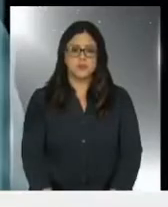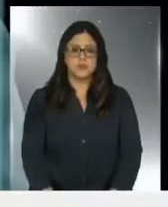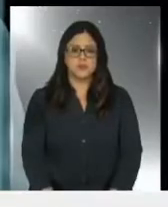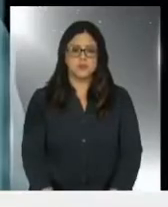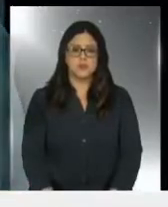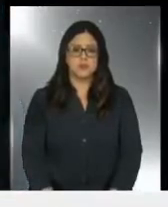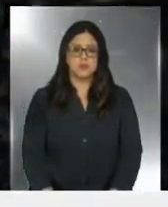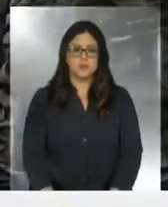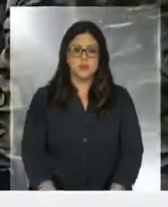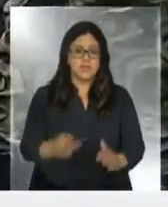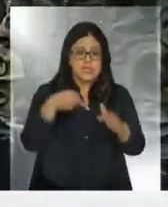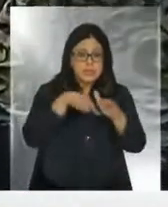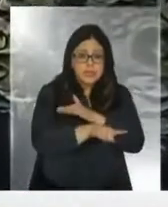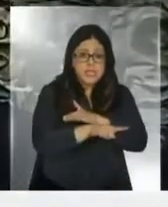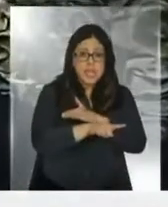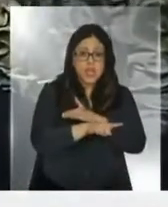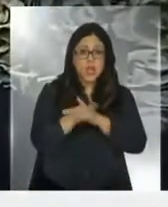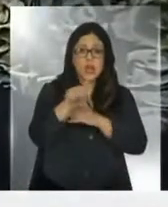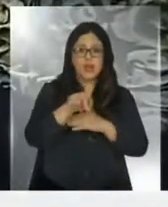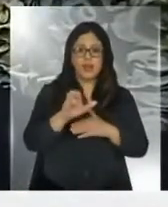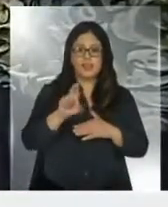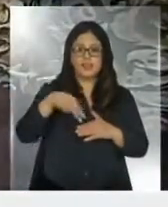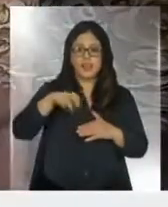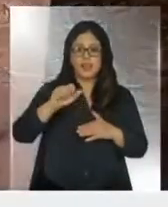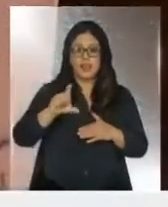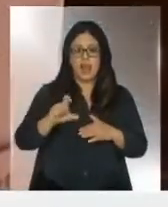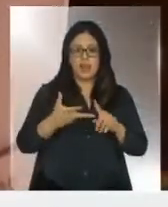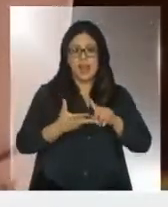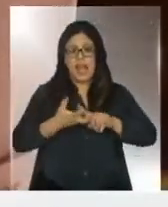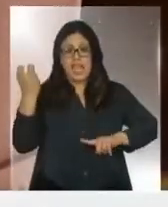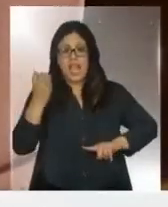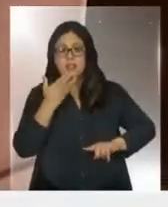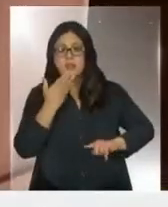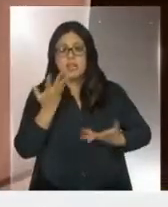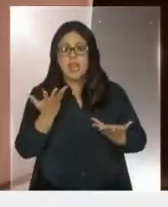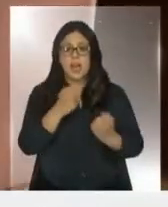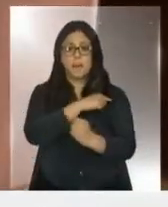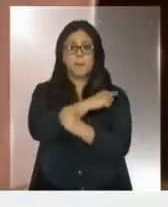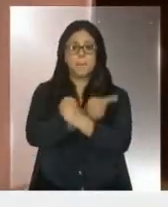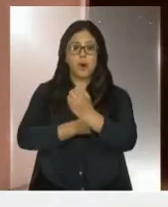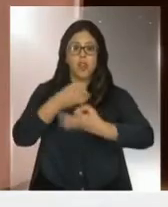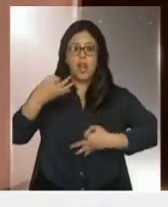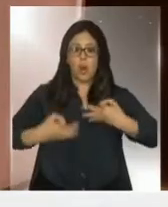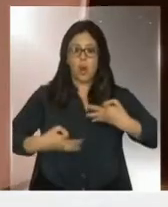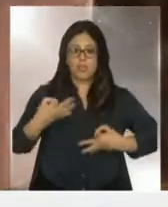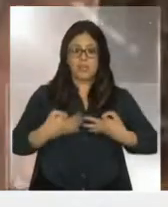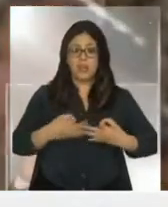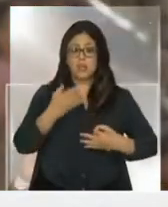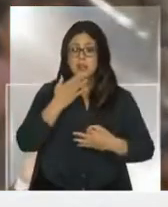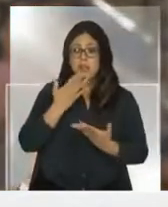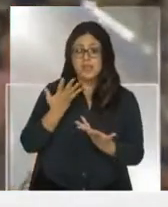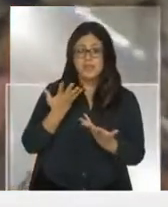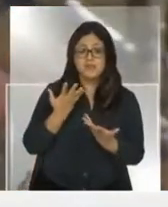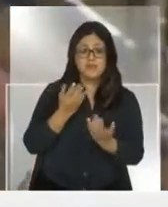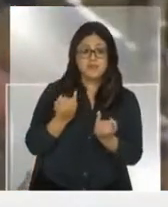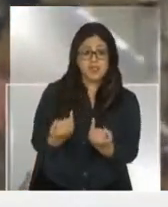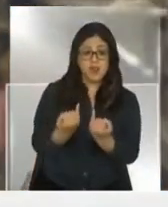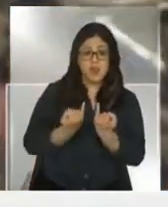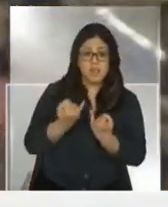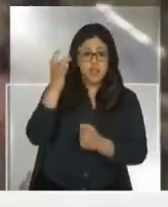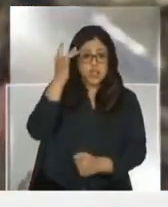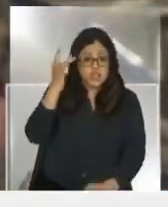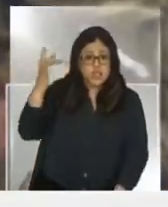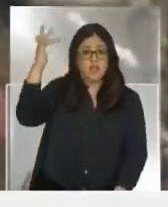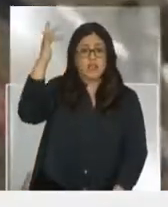atacaron el Servicio Nacional del Consumidor, hackearon el Poder Judicial y robaron información de la